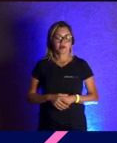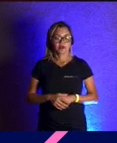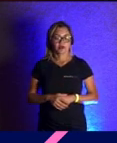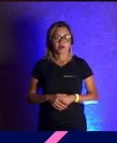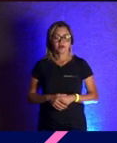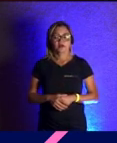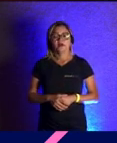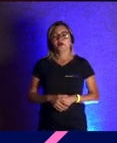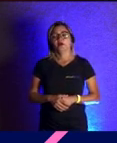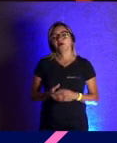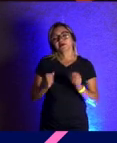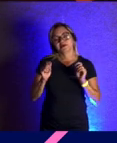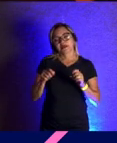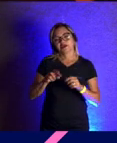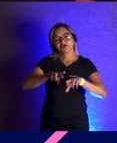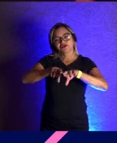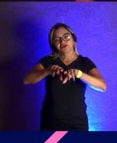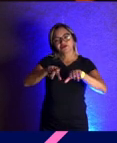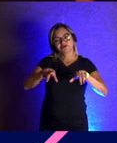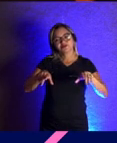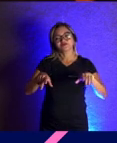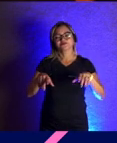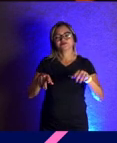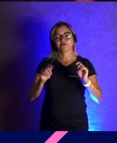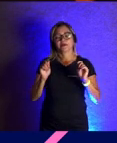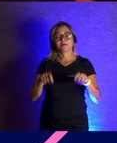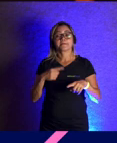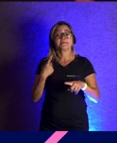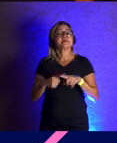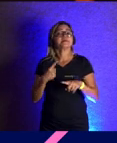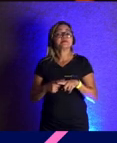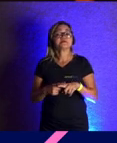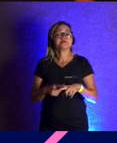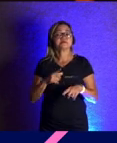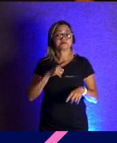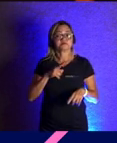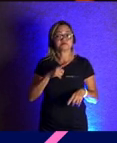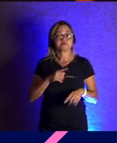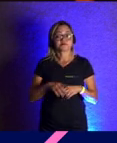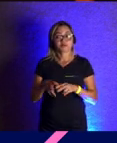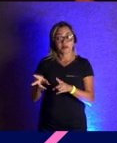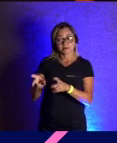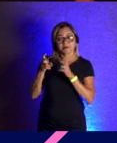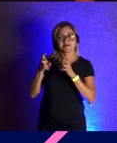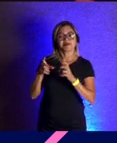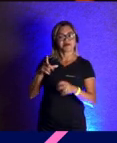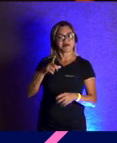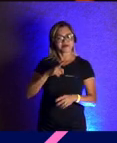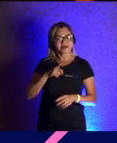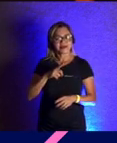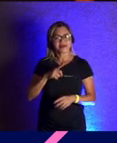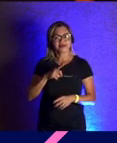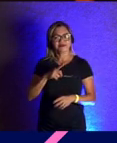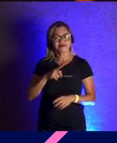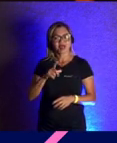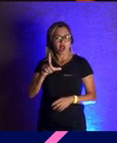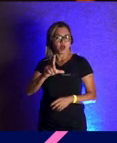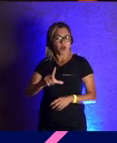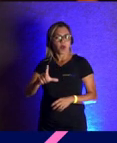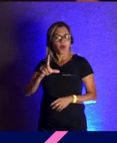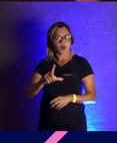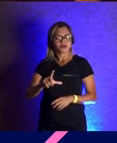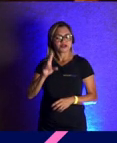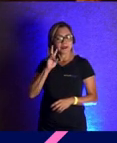Esto es importante porque a partir de identificar que efectivamente hay conglomeraciones de otros puntos que se pueden hacer, de hecho, en las imágenes